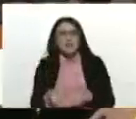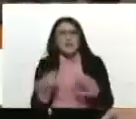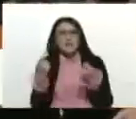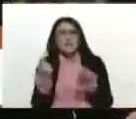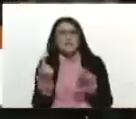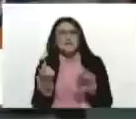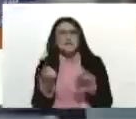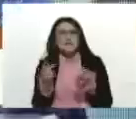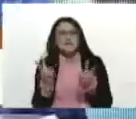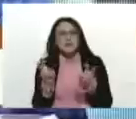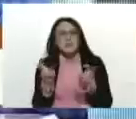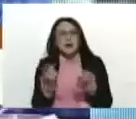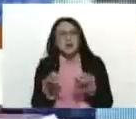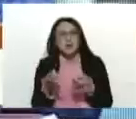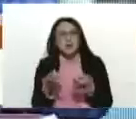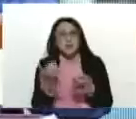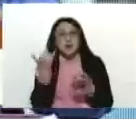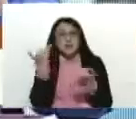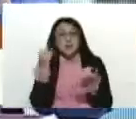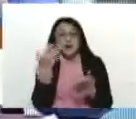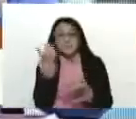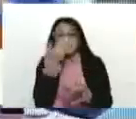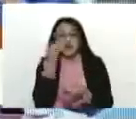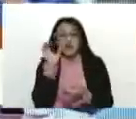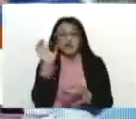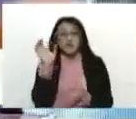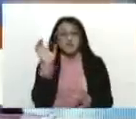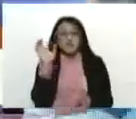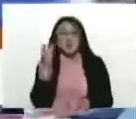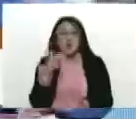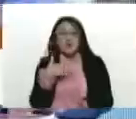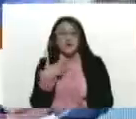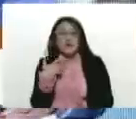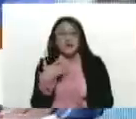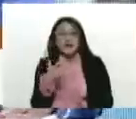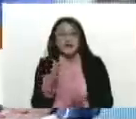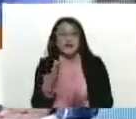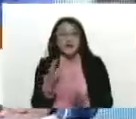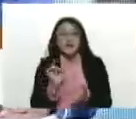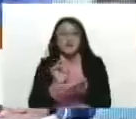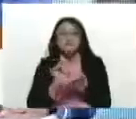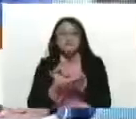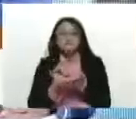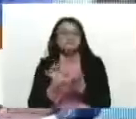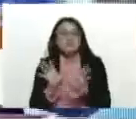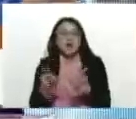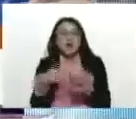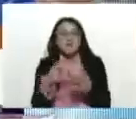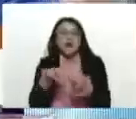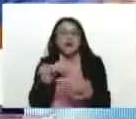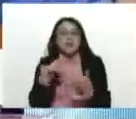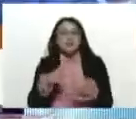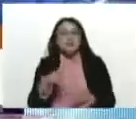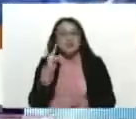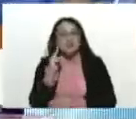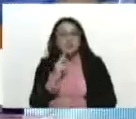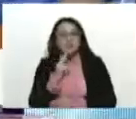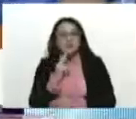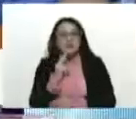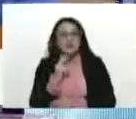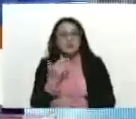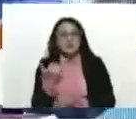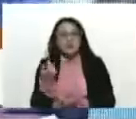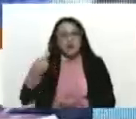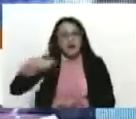en lo económico la intención del imperialismo es salir de la Revolución bolivariana porque así como esos ingresos